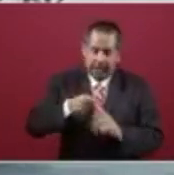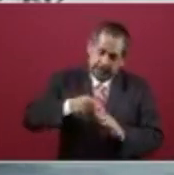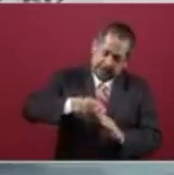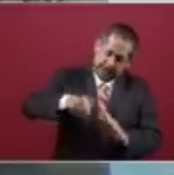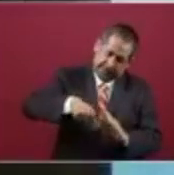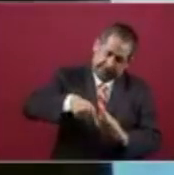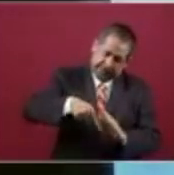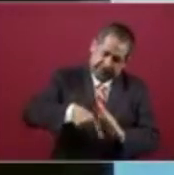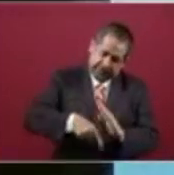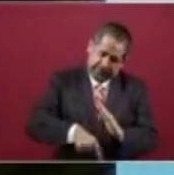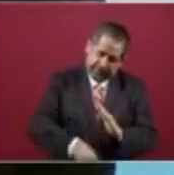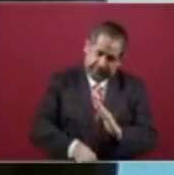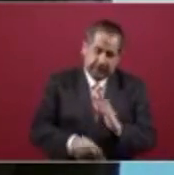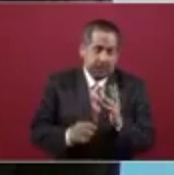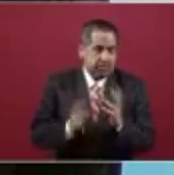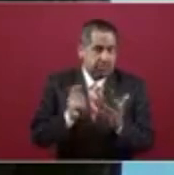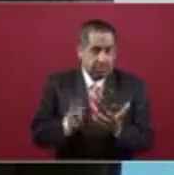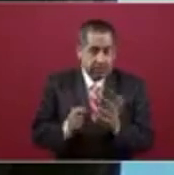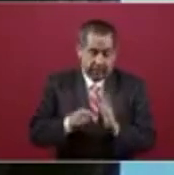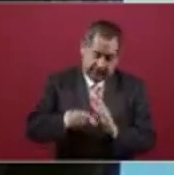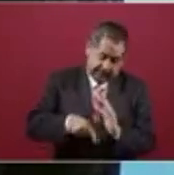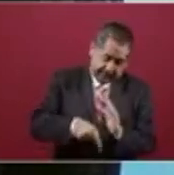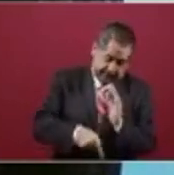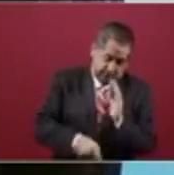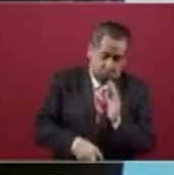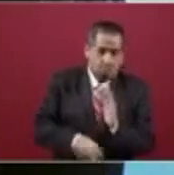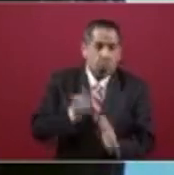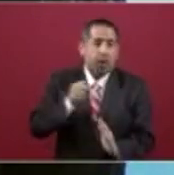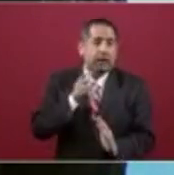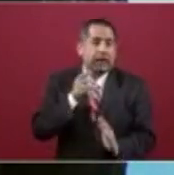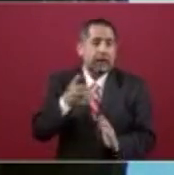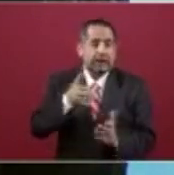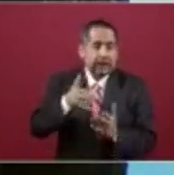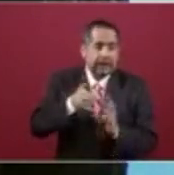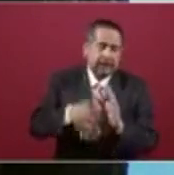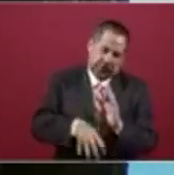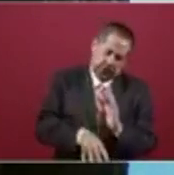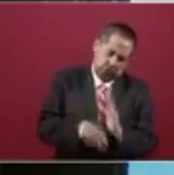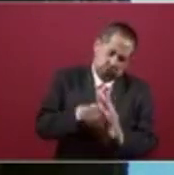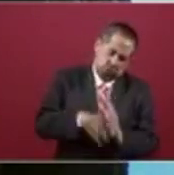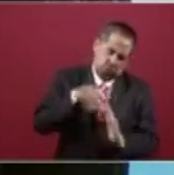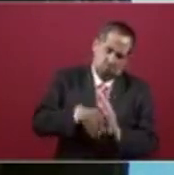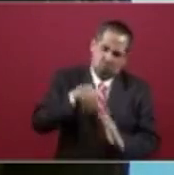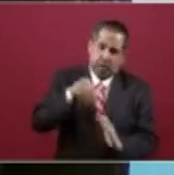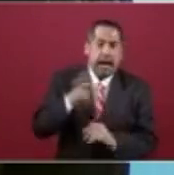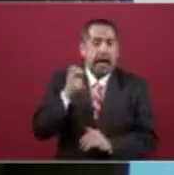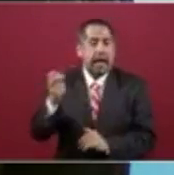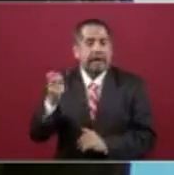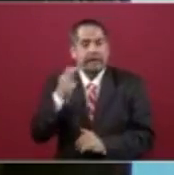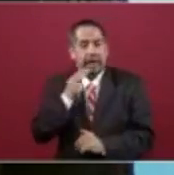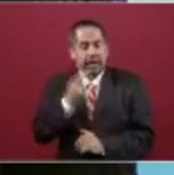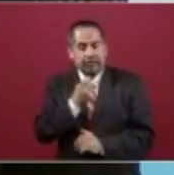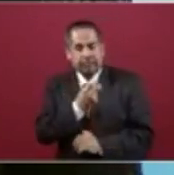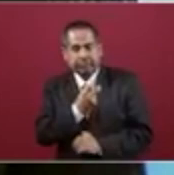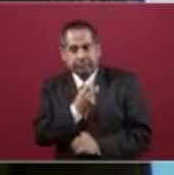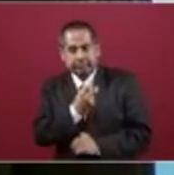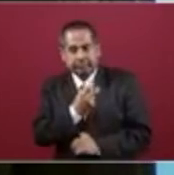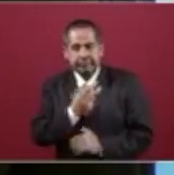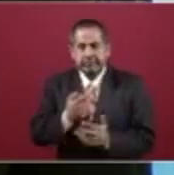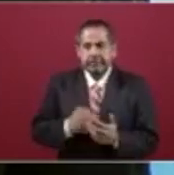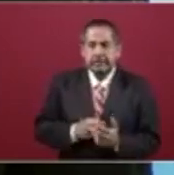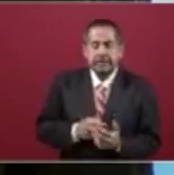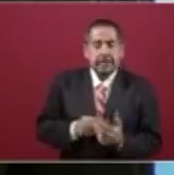donde se va a extraer el aceite, que se va a utilizar esta plataforma de producción, pues es de